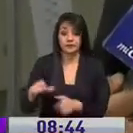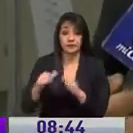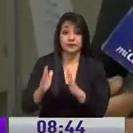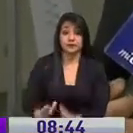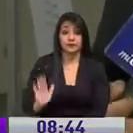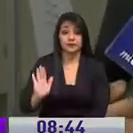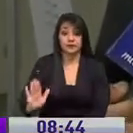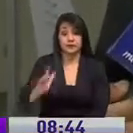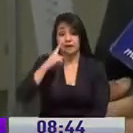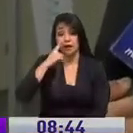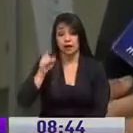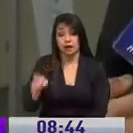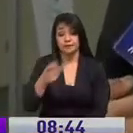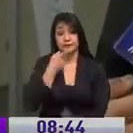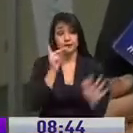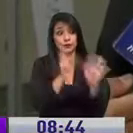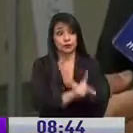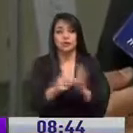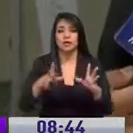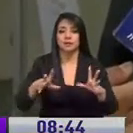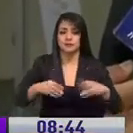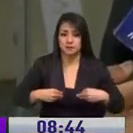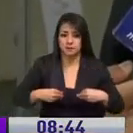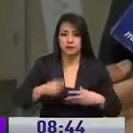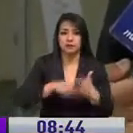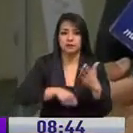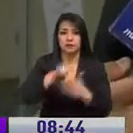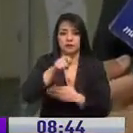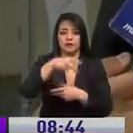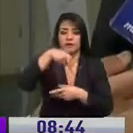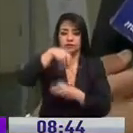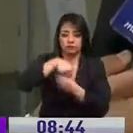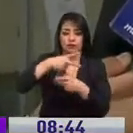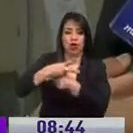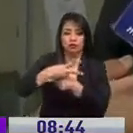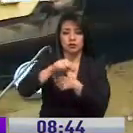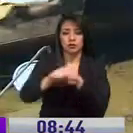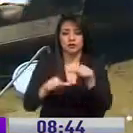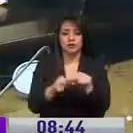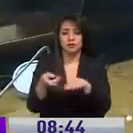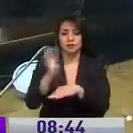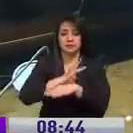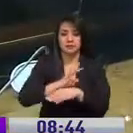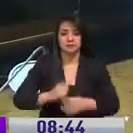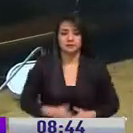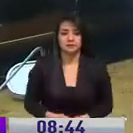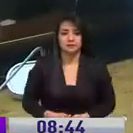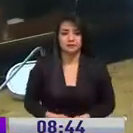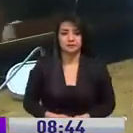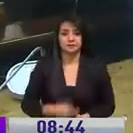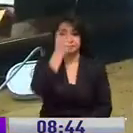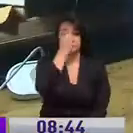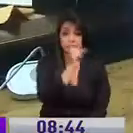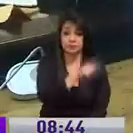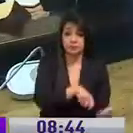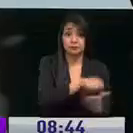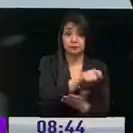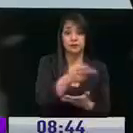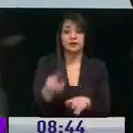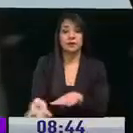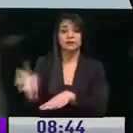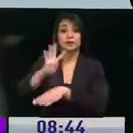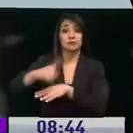asambleísta Villamar, por unanimidad al interior del Consejo Administrativo de la Legislatura. Consecuentemente a esta resolución, el Pleno de la